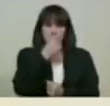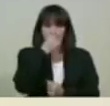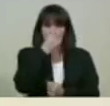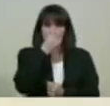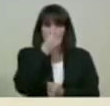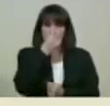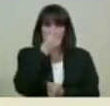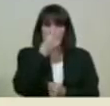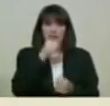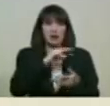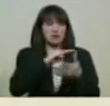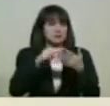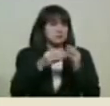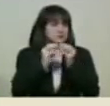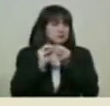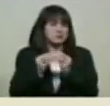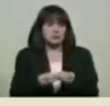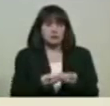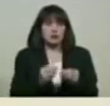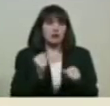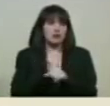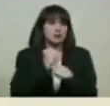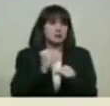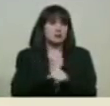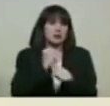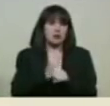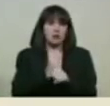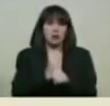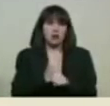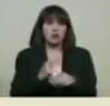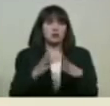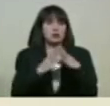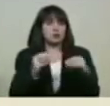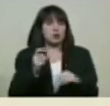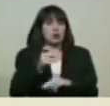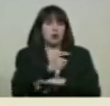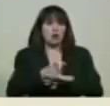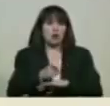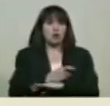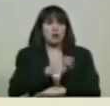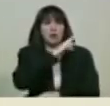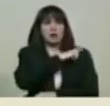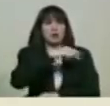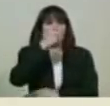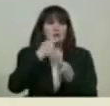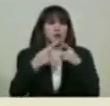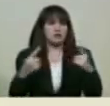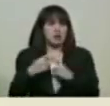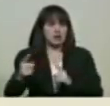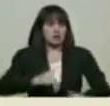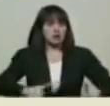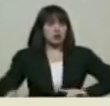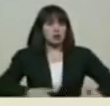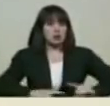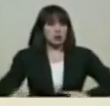la metodología de trabajo del gabinete ejecutivo, las distintas instancias de coordinación